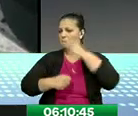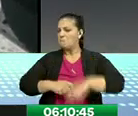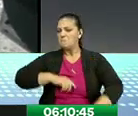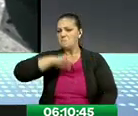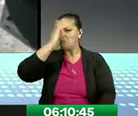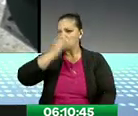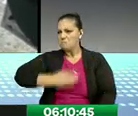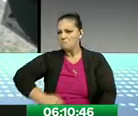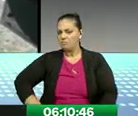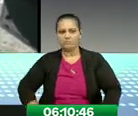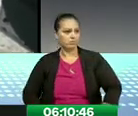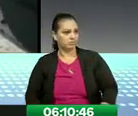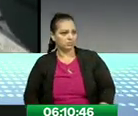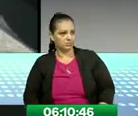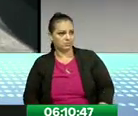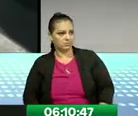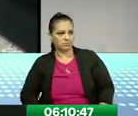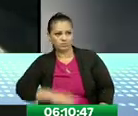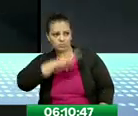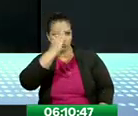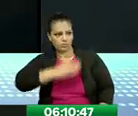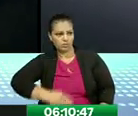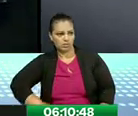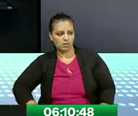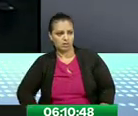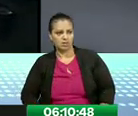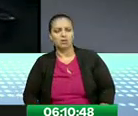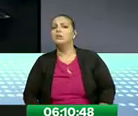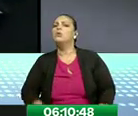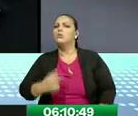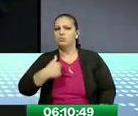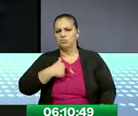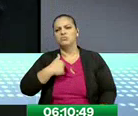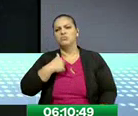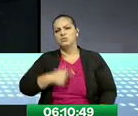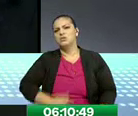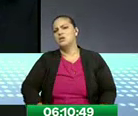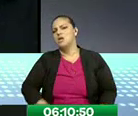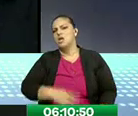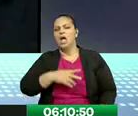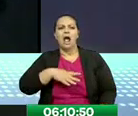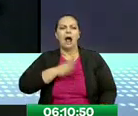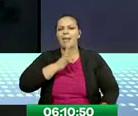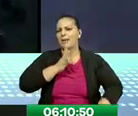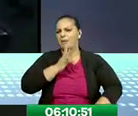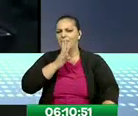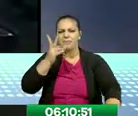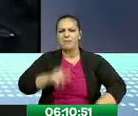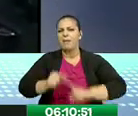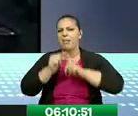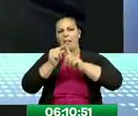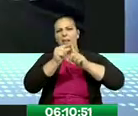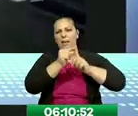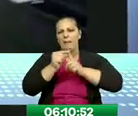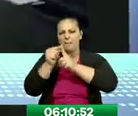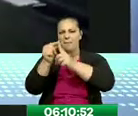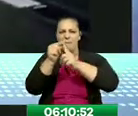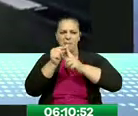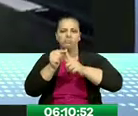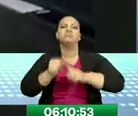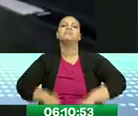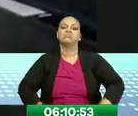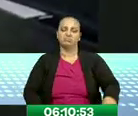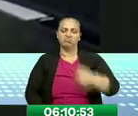Te veo como esos flojos que hay. Yo a punta de verbo. Yo sí, soy claro. pla. Esa es la mejor arma. Pero lo desarmo totalmente